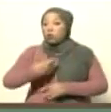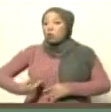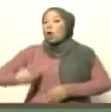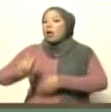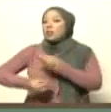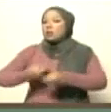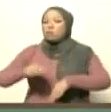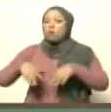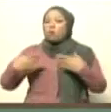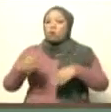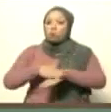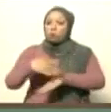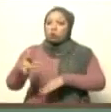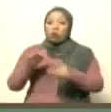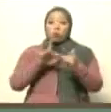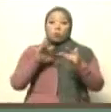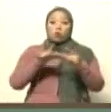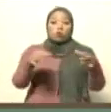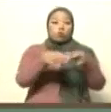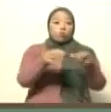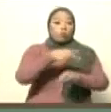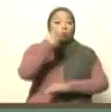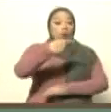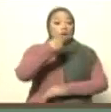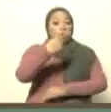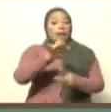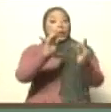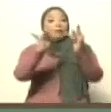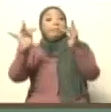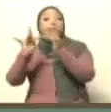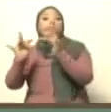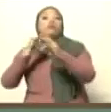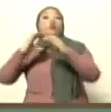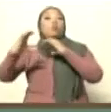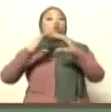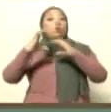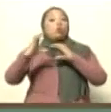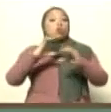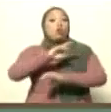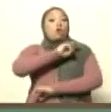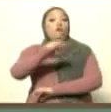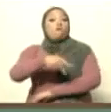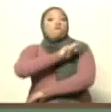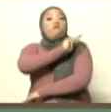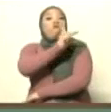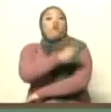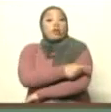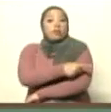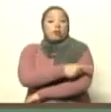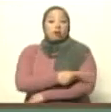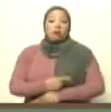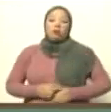eso? Necesitamos que la revolución se haga verdaderamente irreversible.